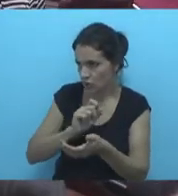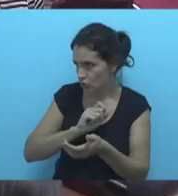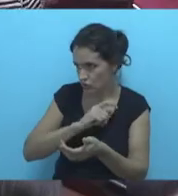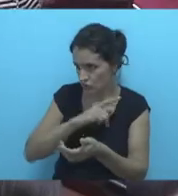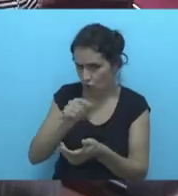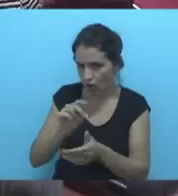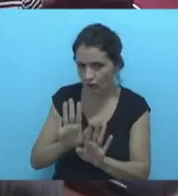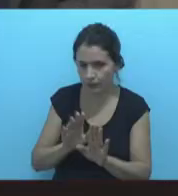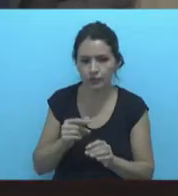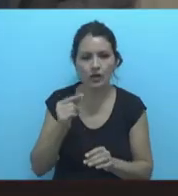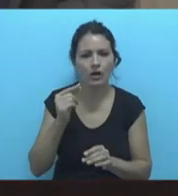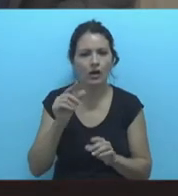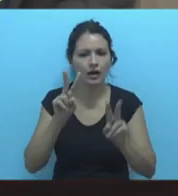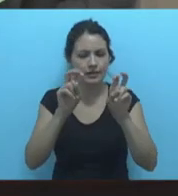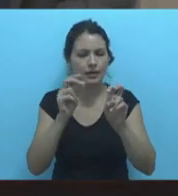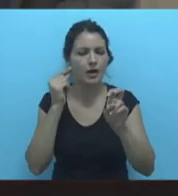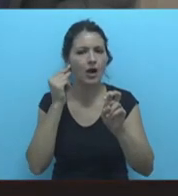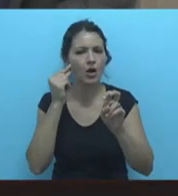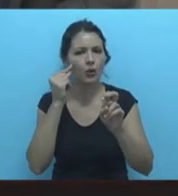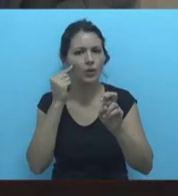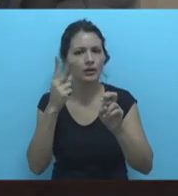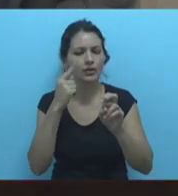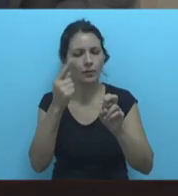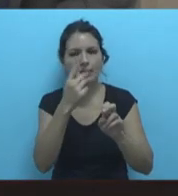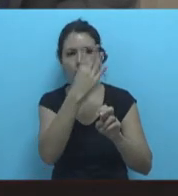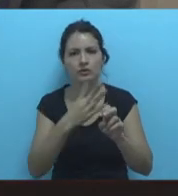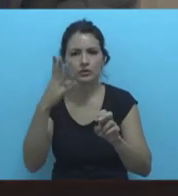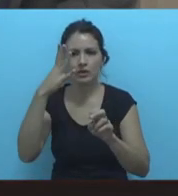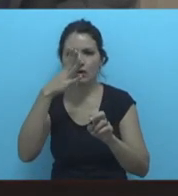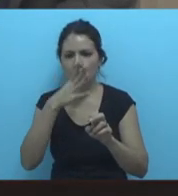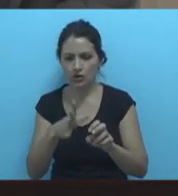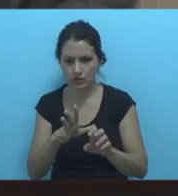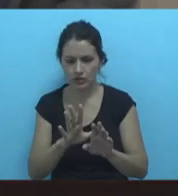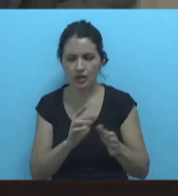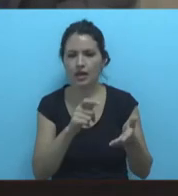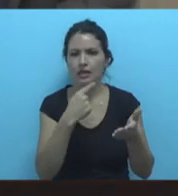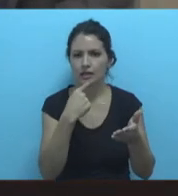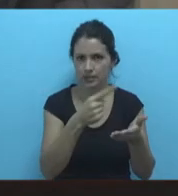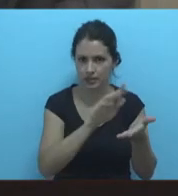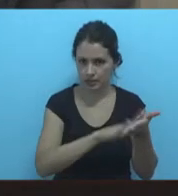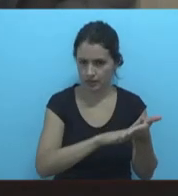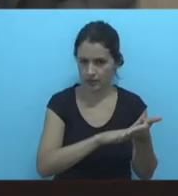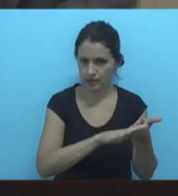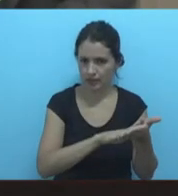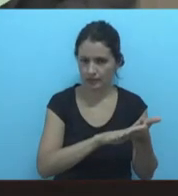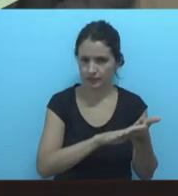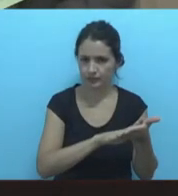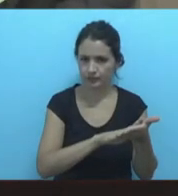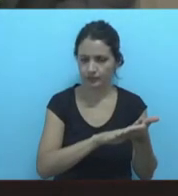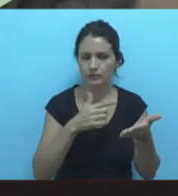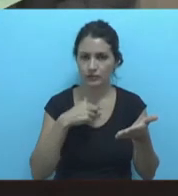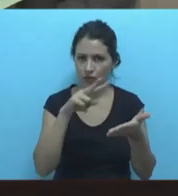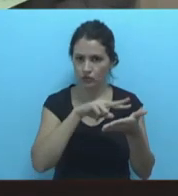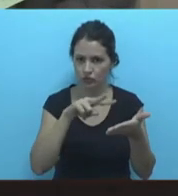El 42.414. Sí, ese es el texto que habíamos acordado. El encabezado de este texto, que fue el que